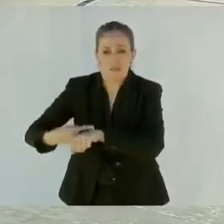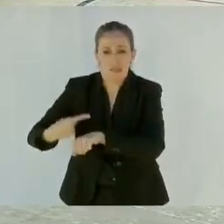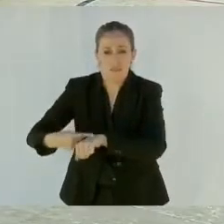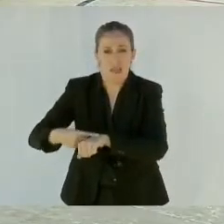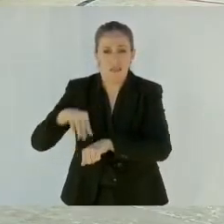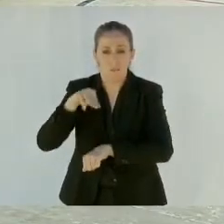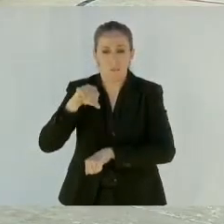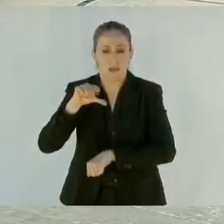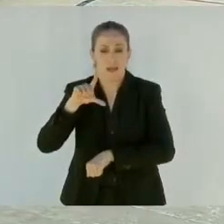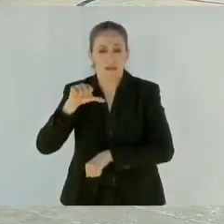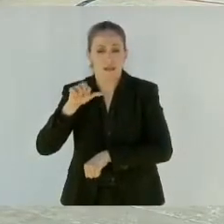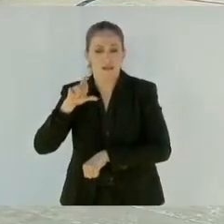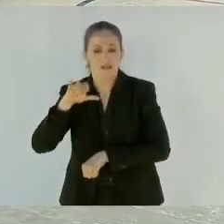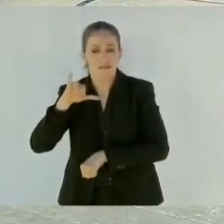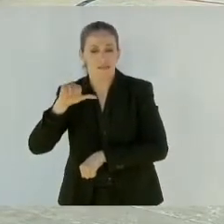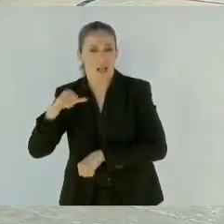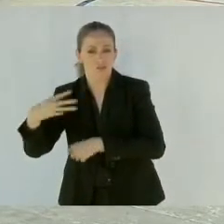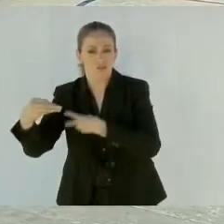Y